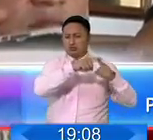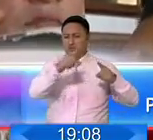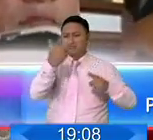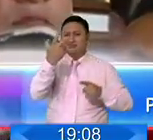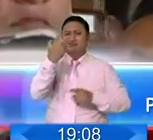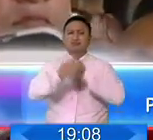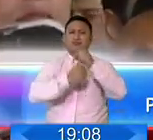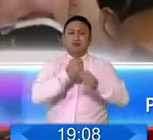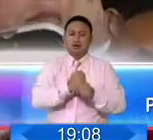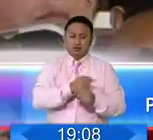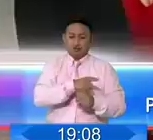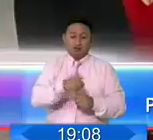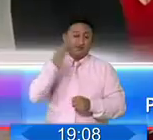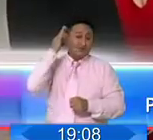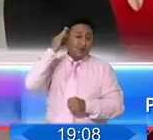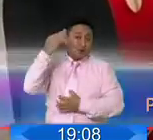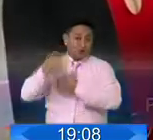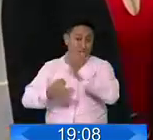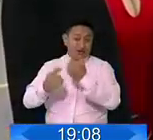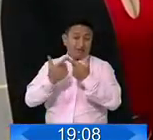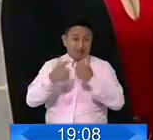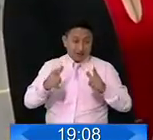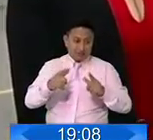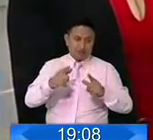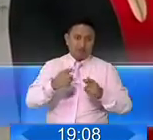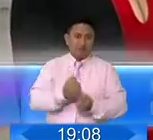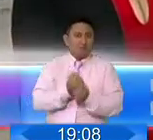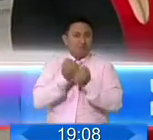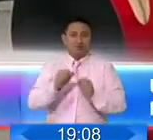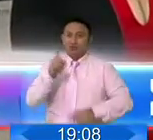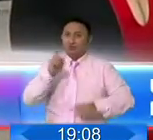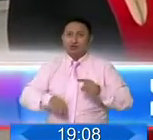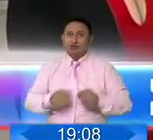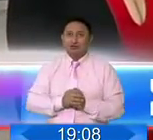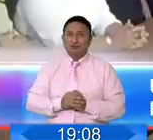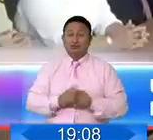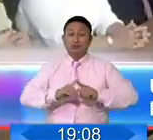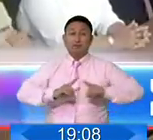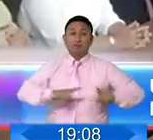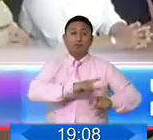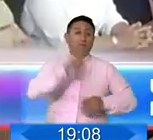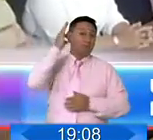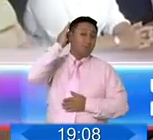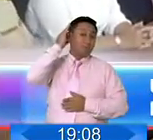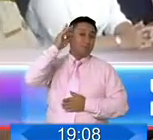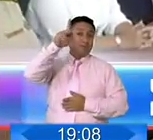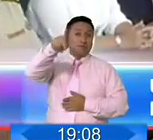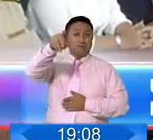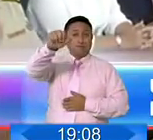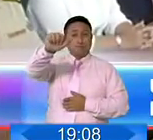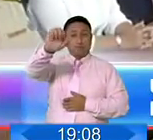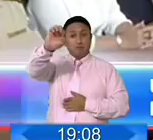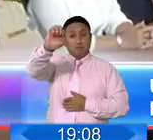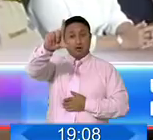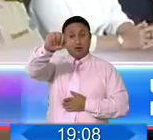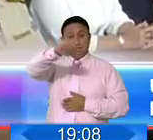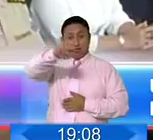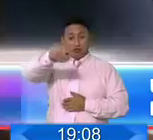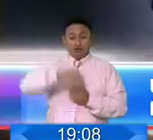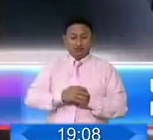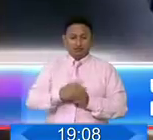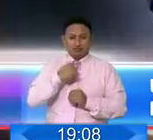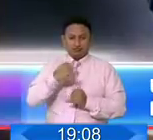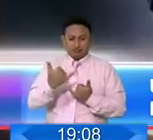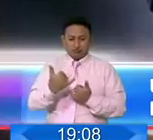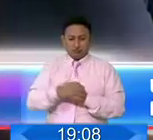imposible que la jueza le dé libertad. Sin embargo, Paola Dávila explica que la sanción de la presidencia de la judicatura, aun cuando con